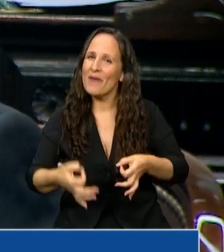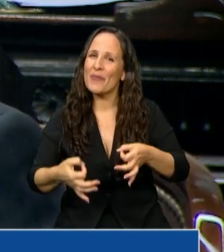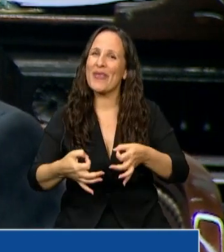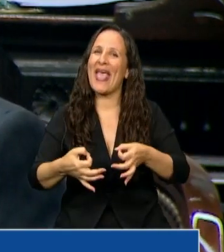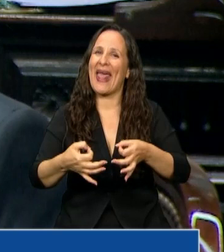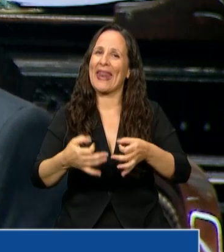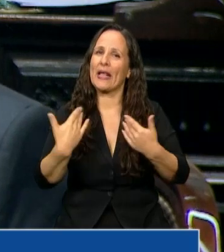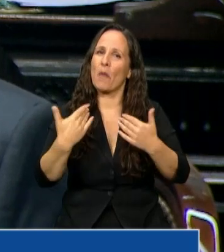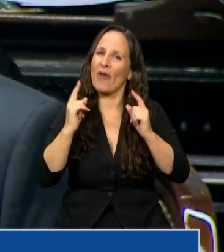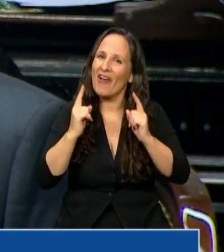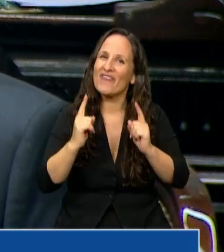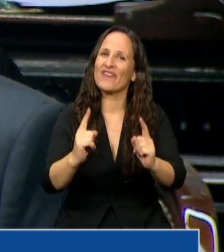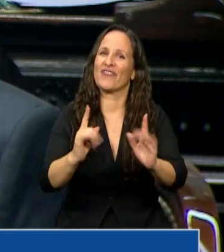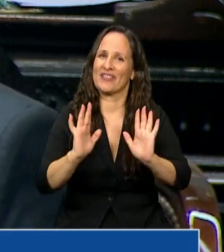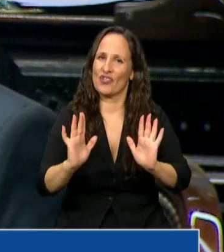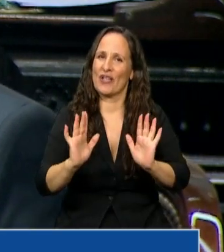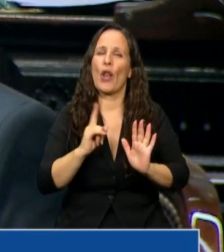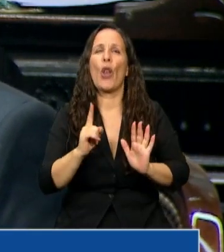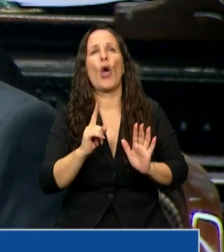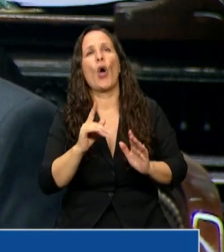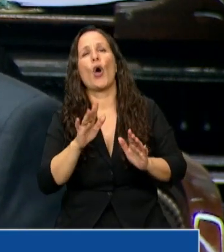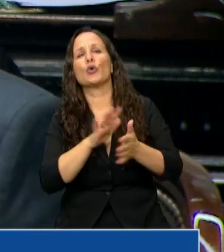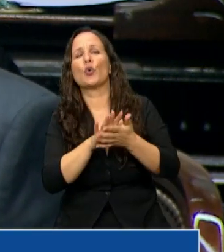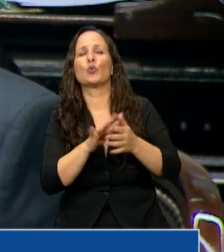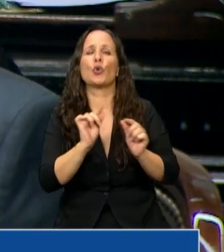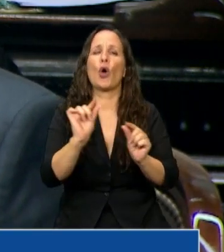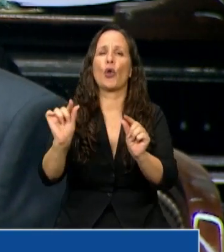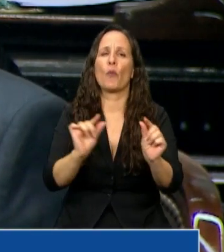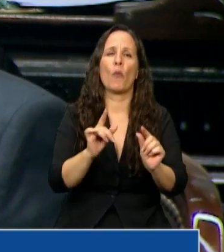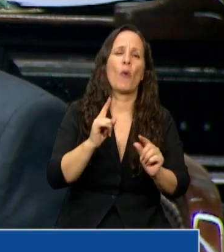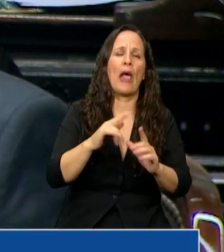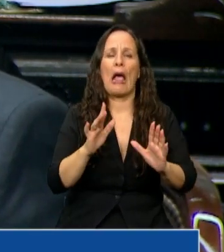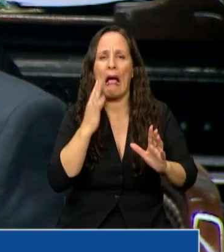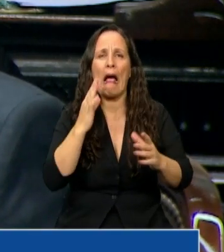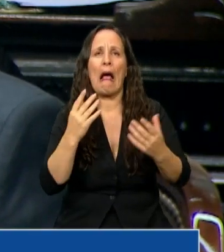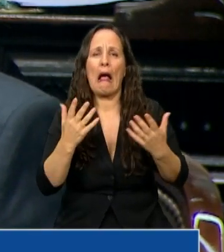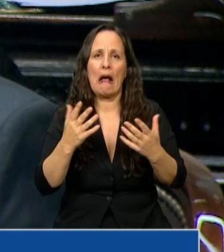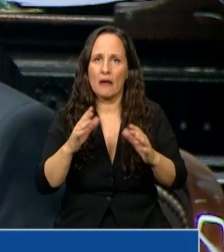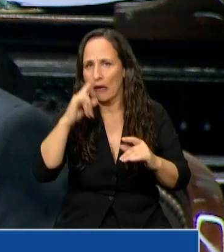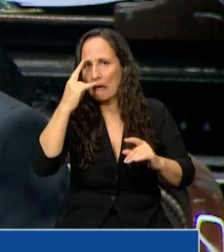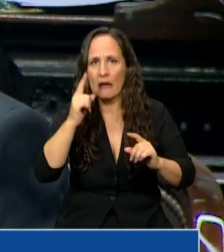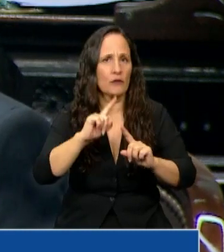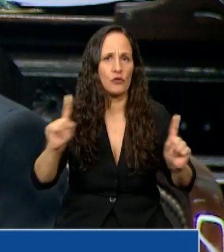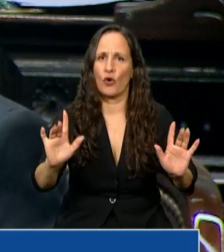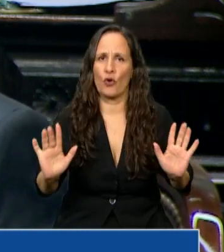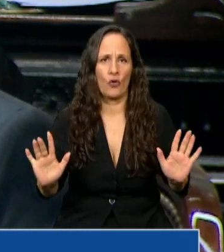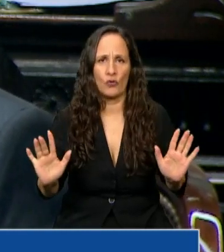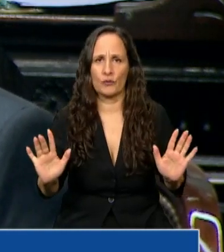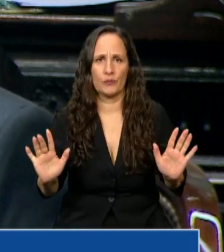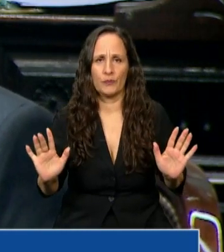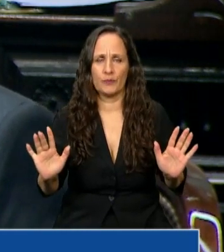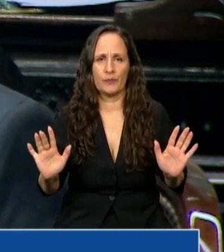la reforma de parches. No pueden ser manotazos de ahogado. La ecuación es